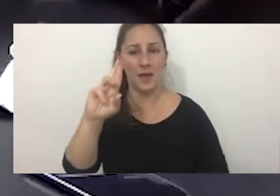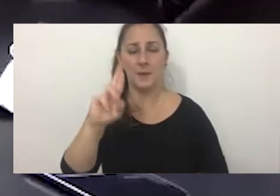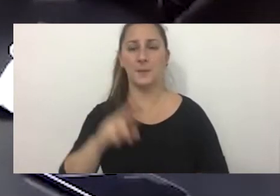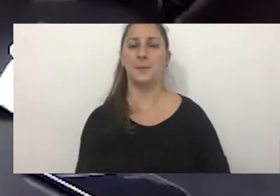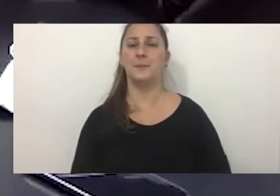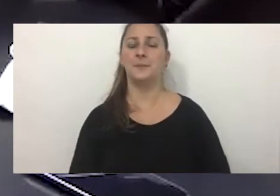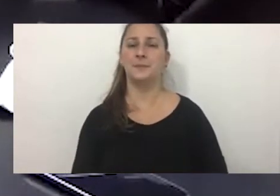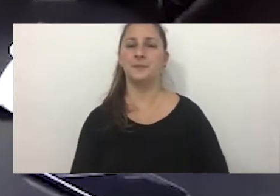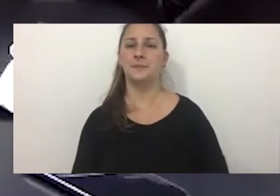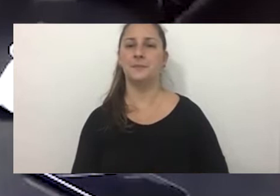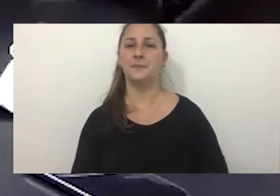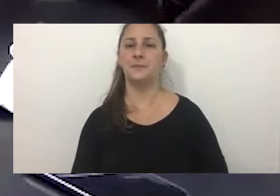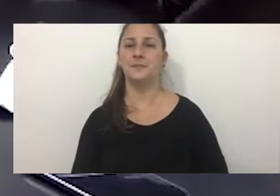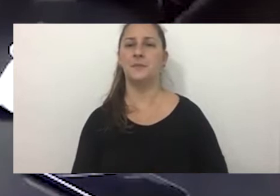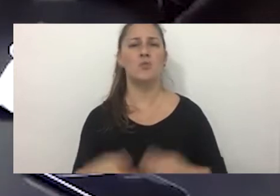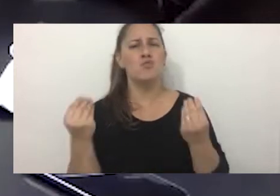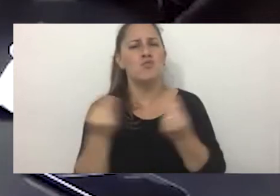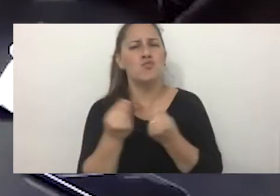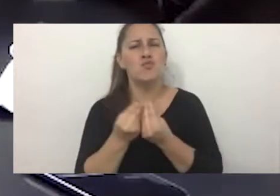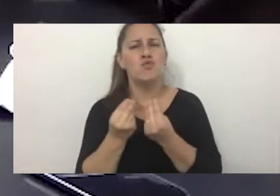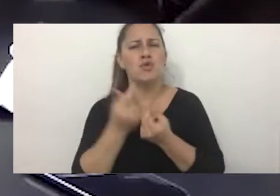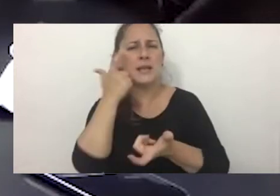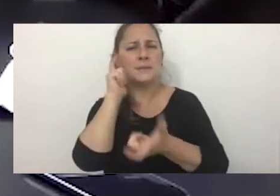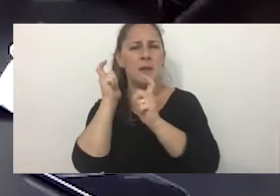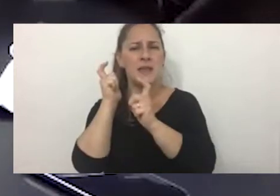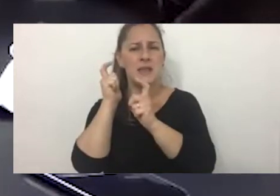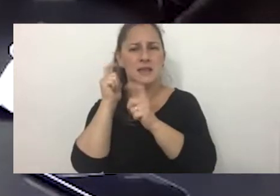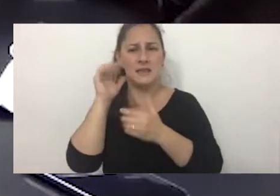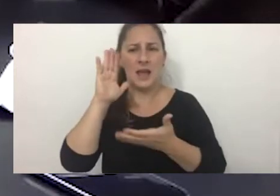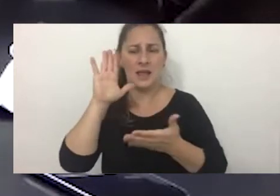como doula en